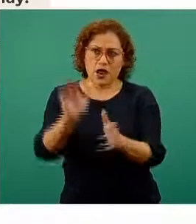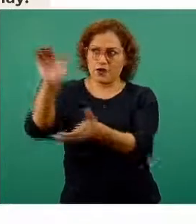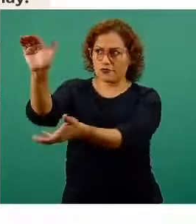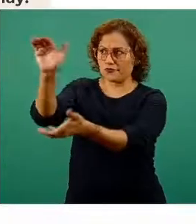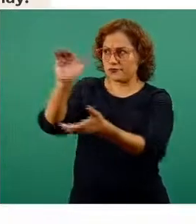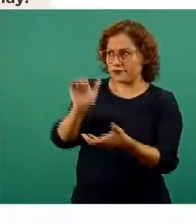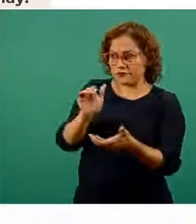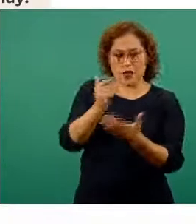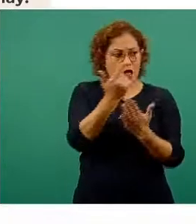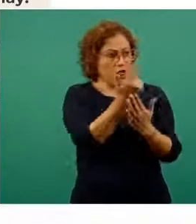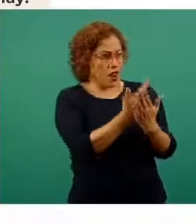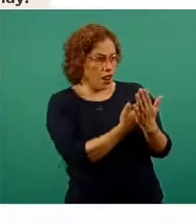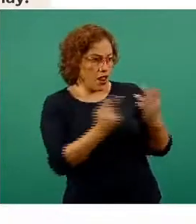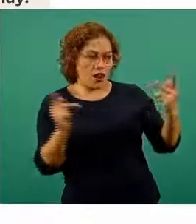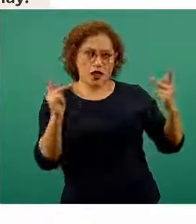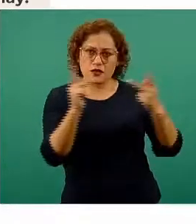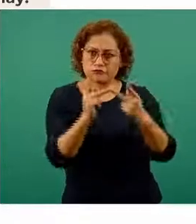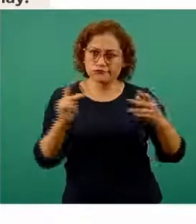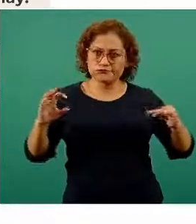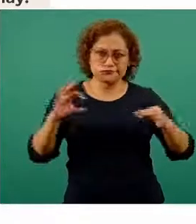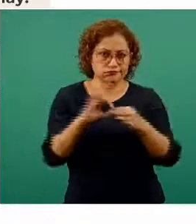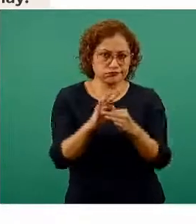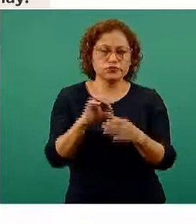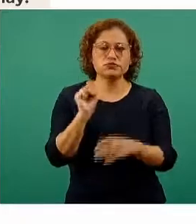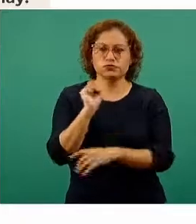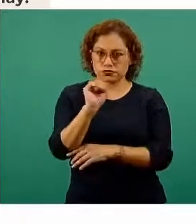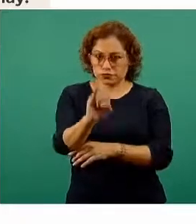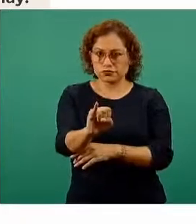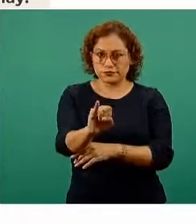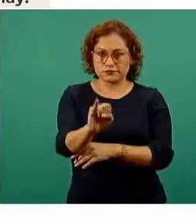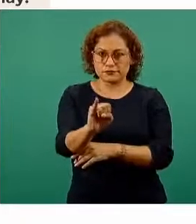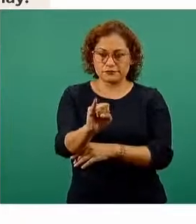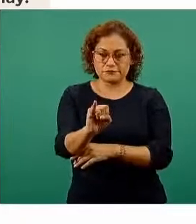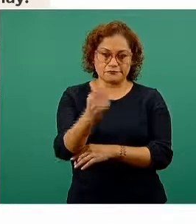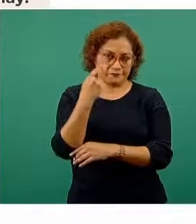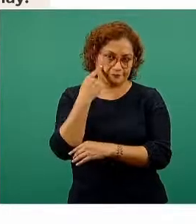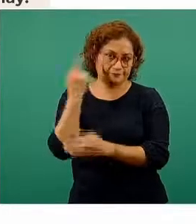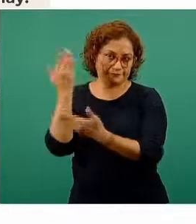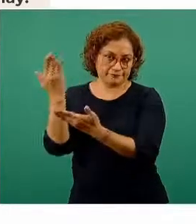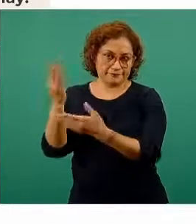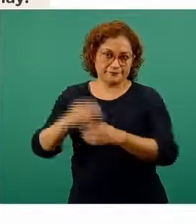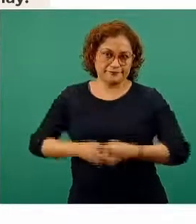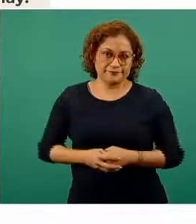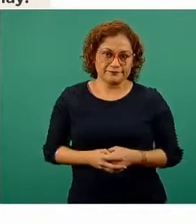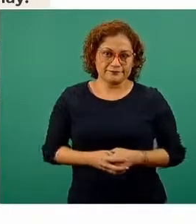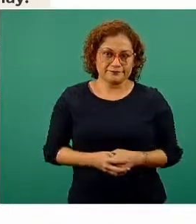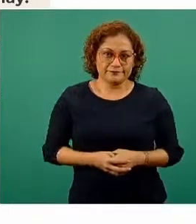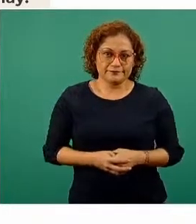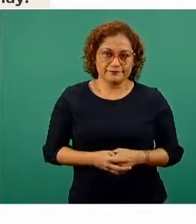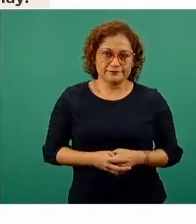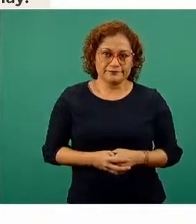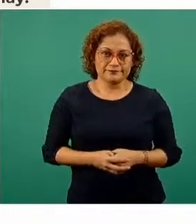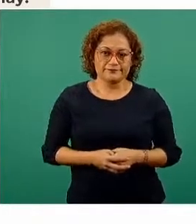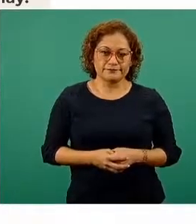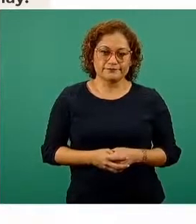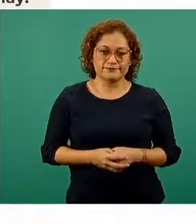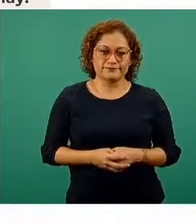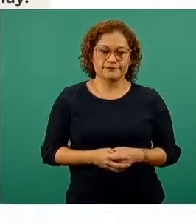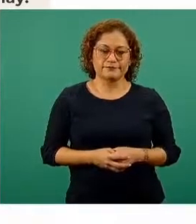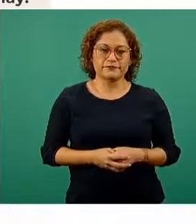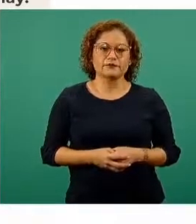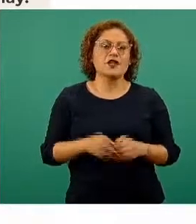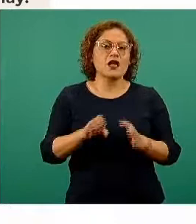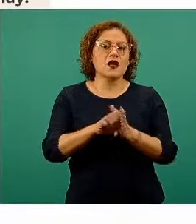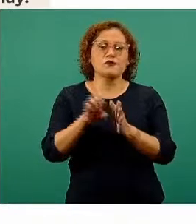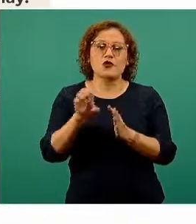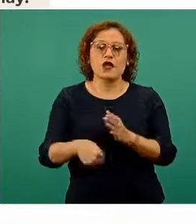tendrá, con las proyecciones de entrega, para lograr tener todo. Aquellas entidades que tienen mayor